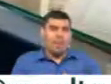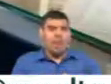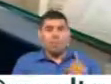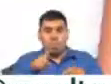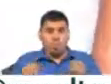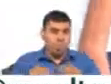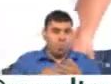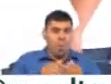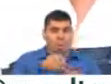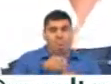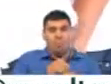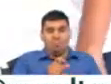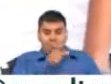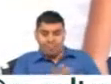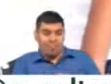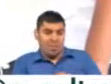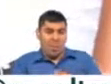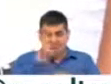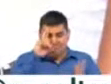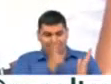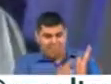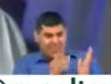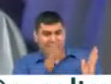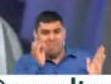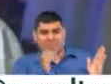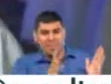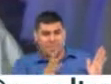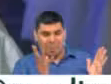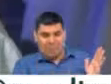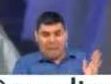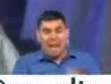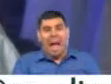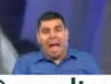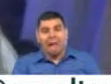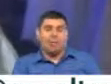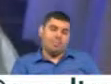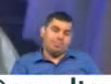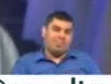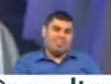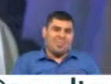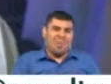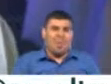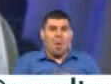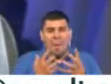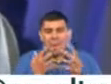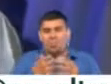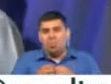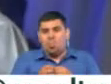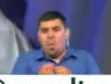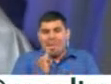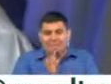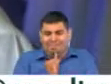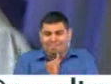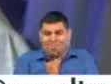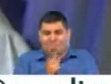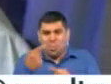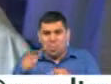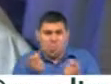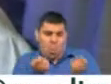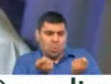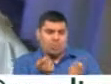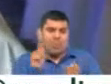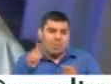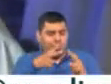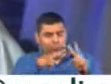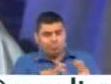indicaciones sobre la promoción del plebiscito. Ya dependerá de los órganos de control que nos tienen que investigar. Por ahora las reglas las debe